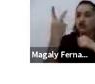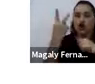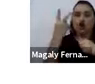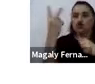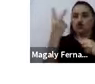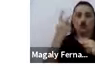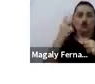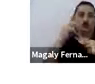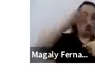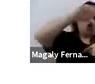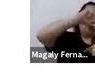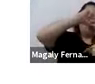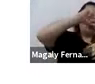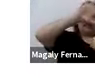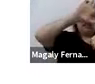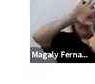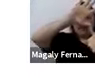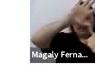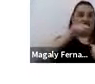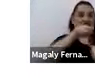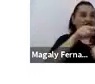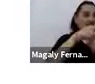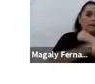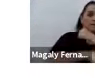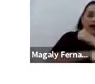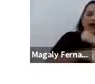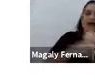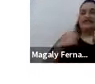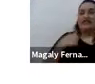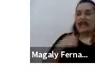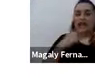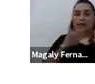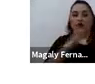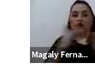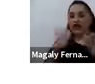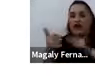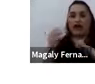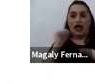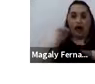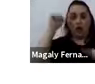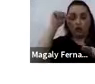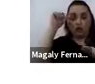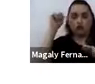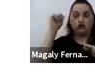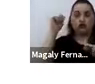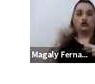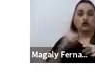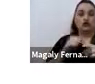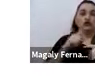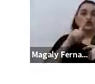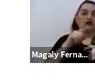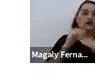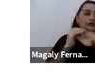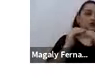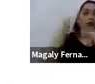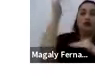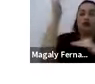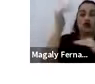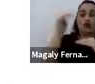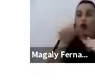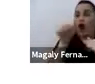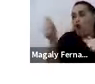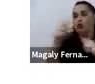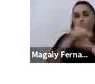decimos este país tiene una mortalidad en adultos 20% superior a este otro